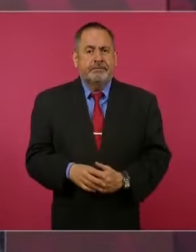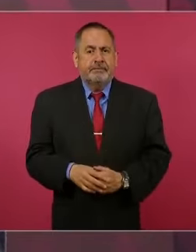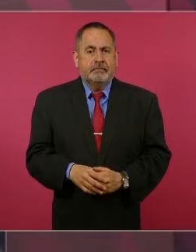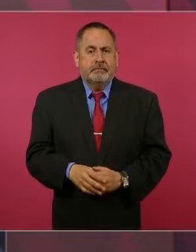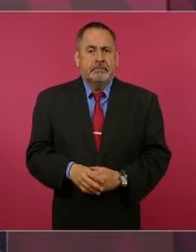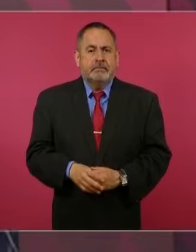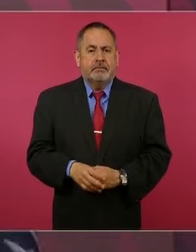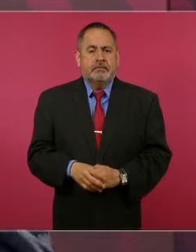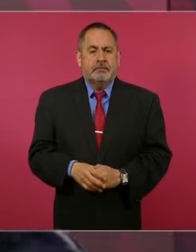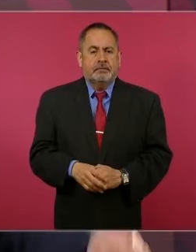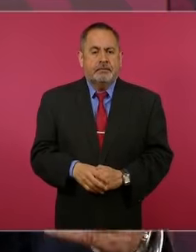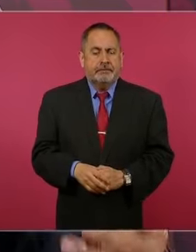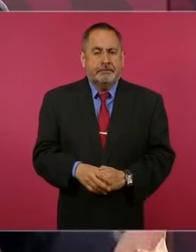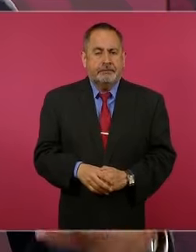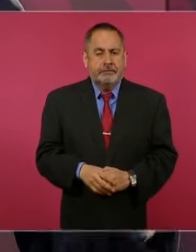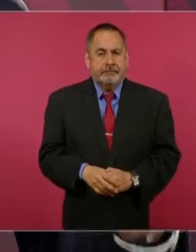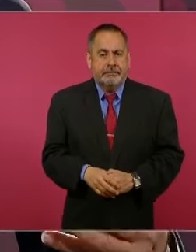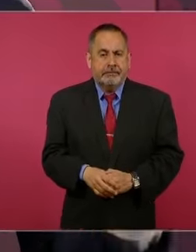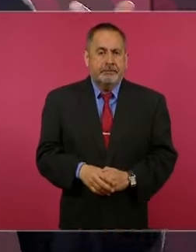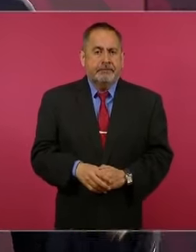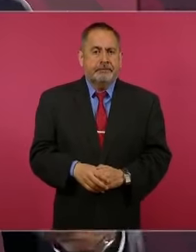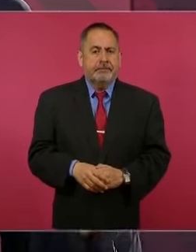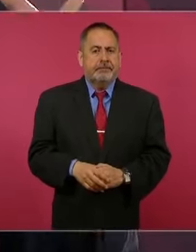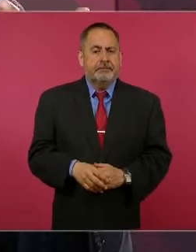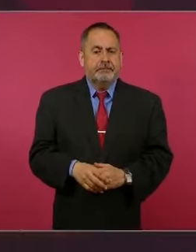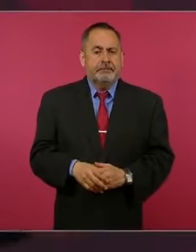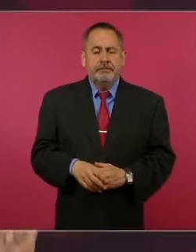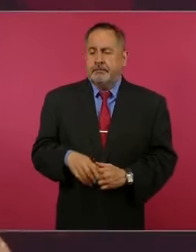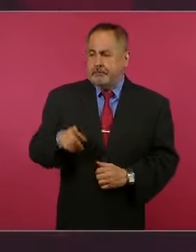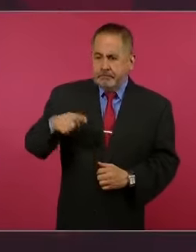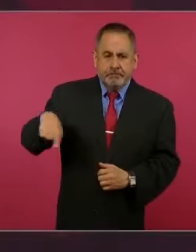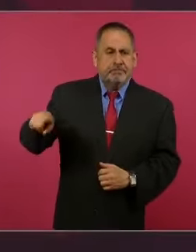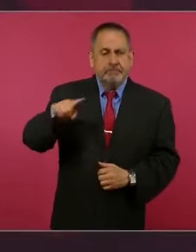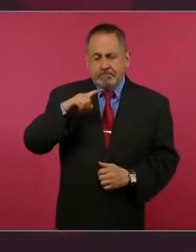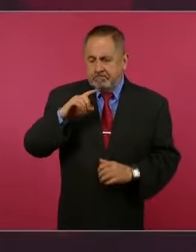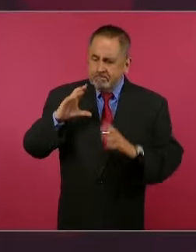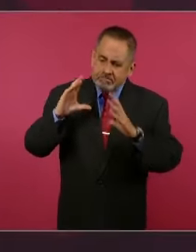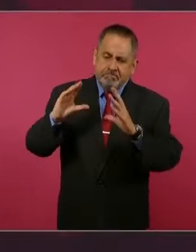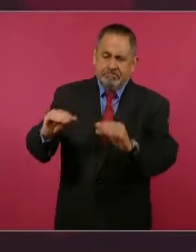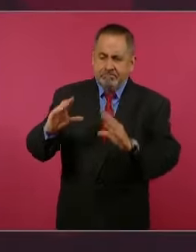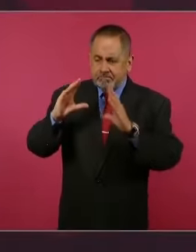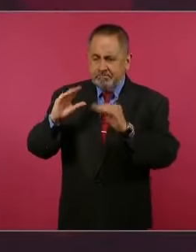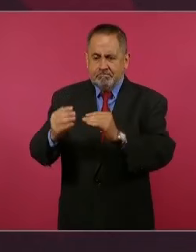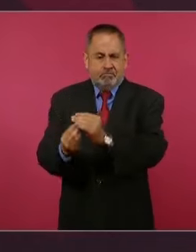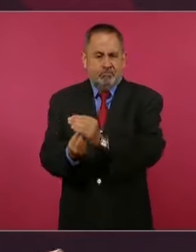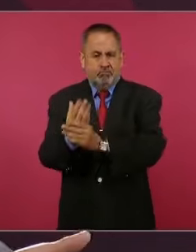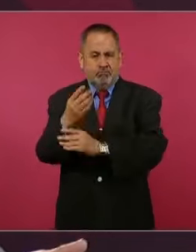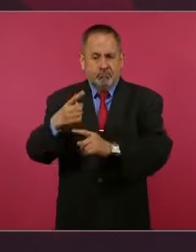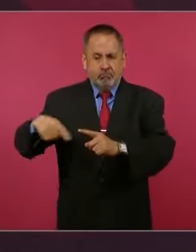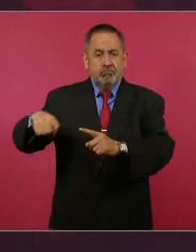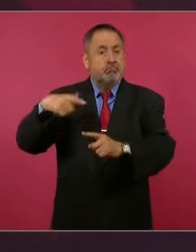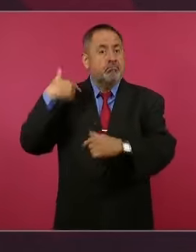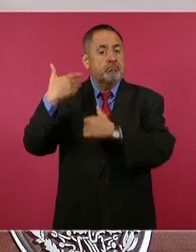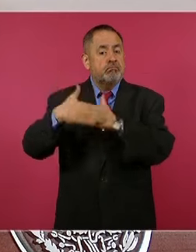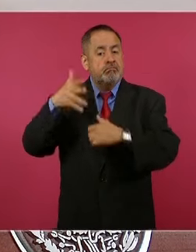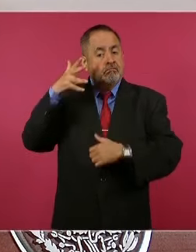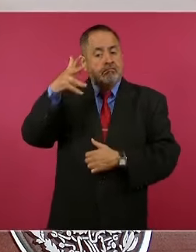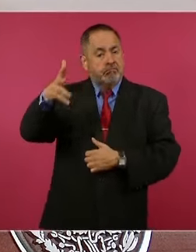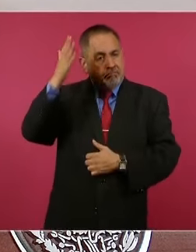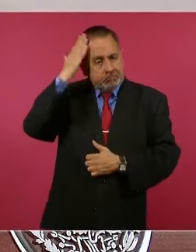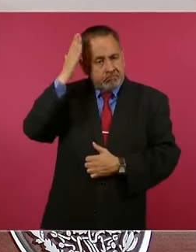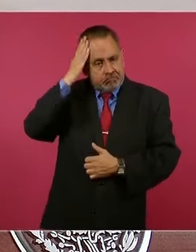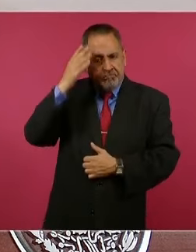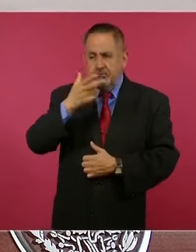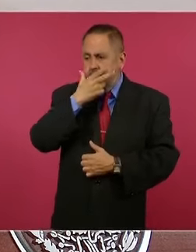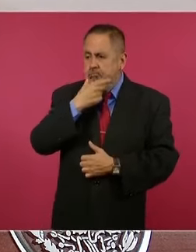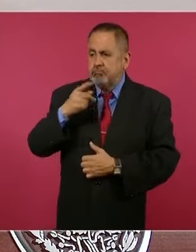Cárdenas formar a los nuevos dirigentes mujeres y